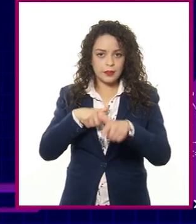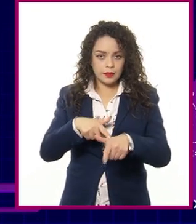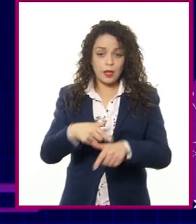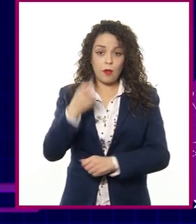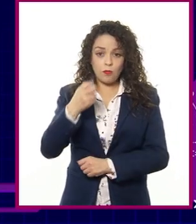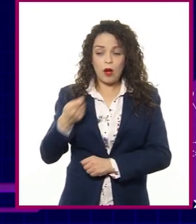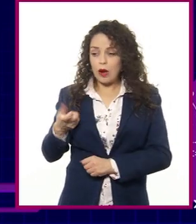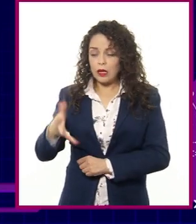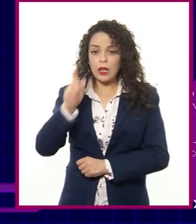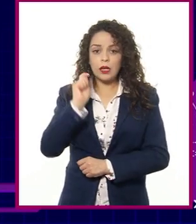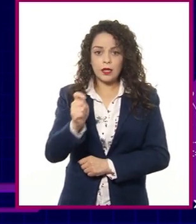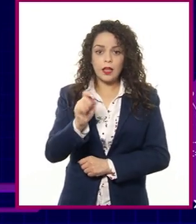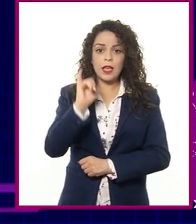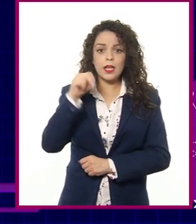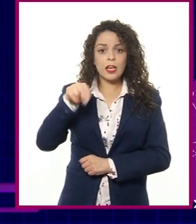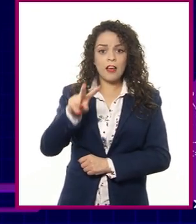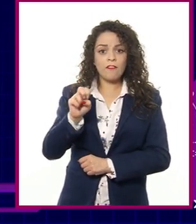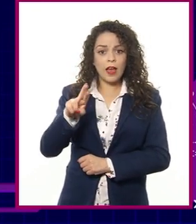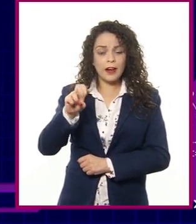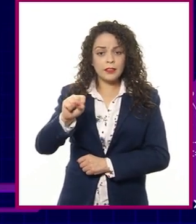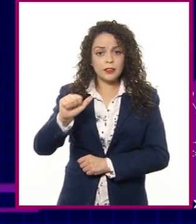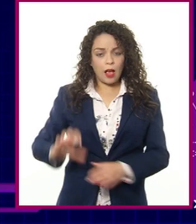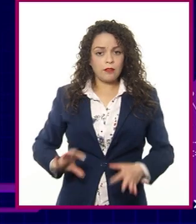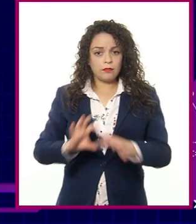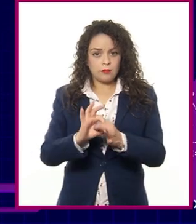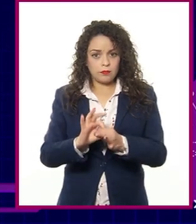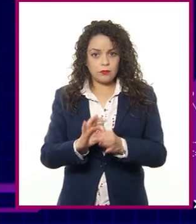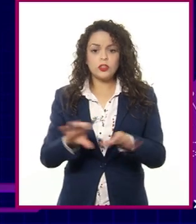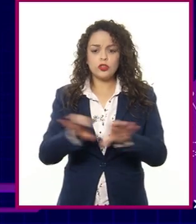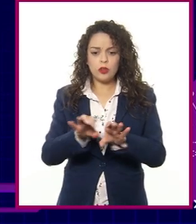de proporcionalidad inversa que se representa por una